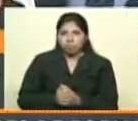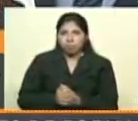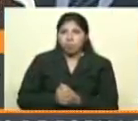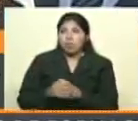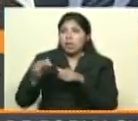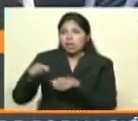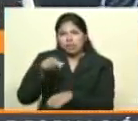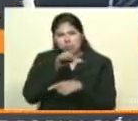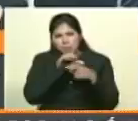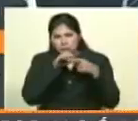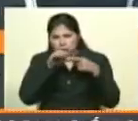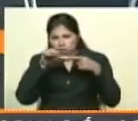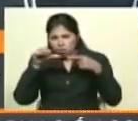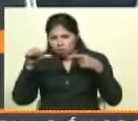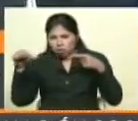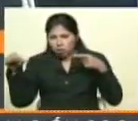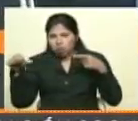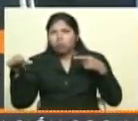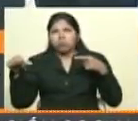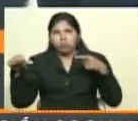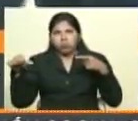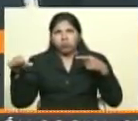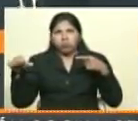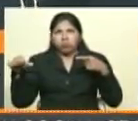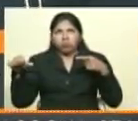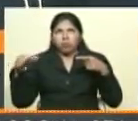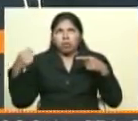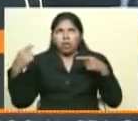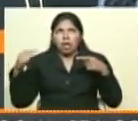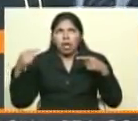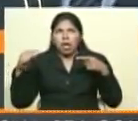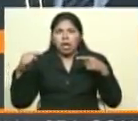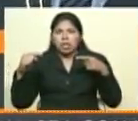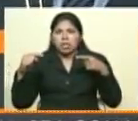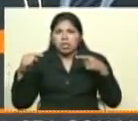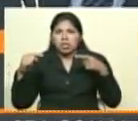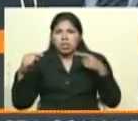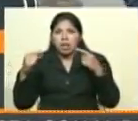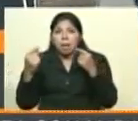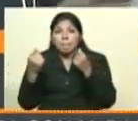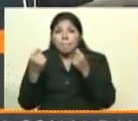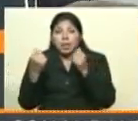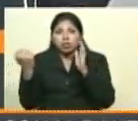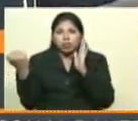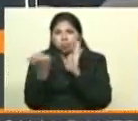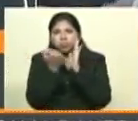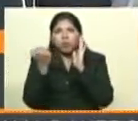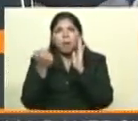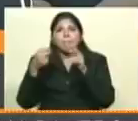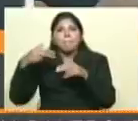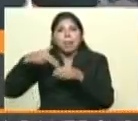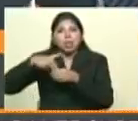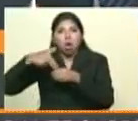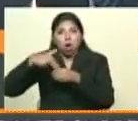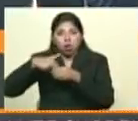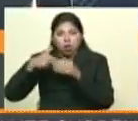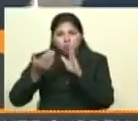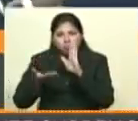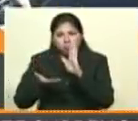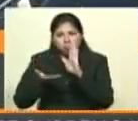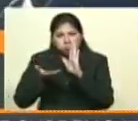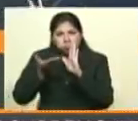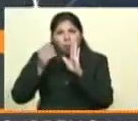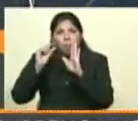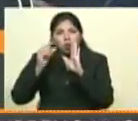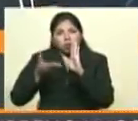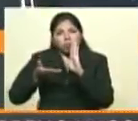semana se observó un leve ascenso del precio del petróleo. ¿Cree usted que esto podría subir las expectativas de